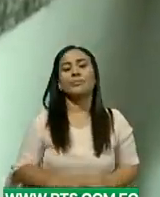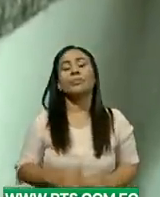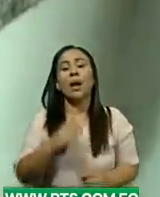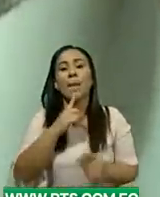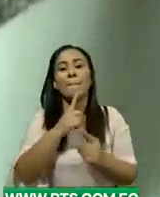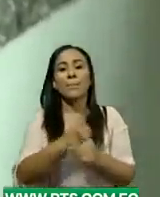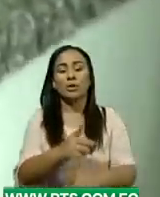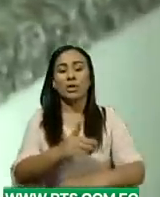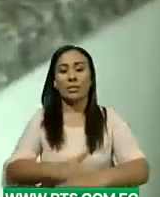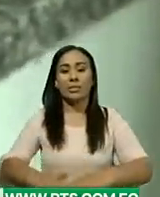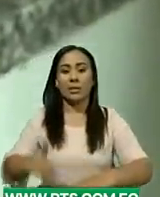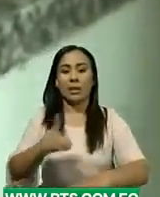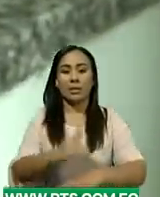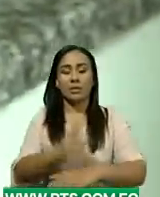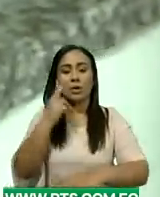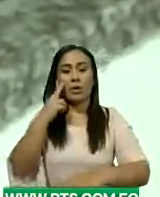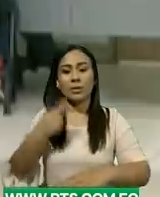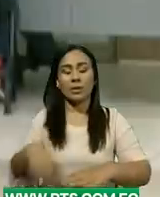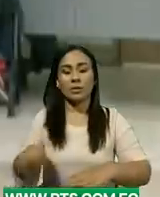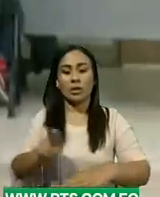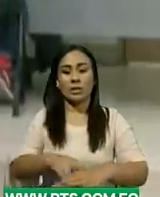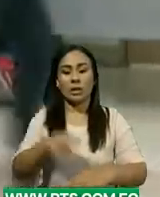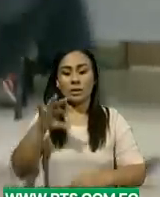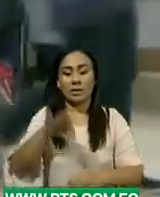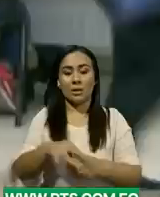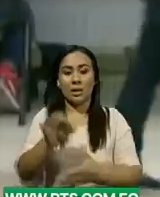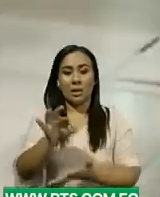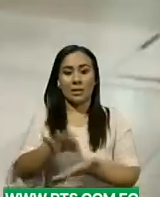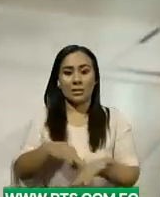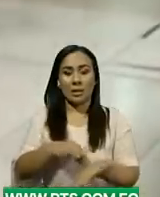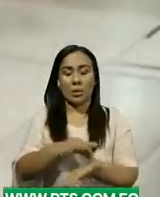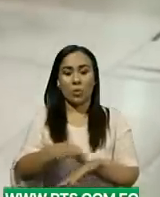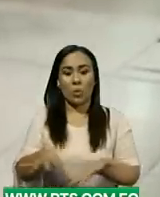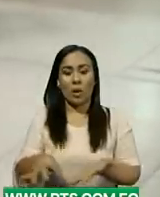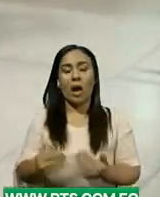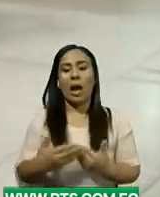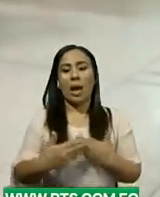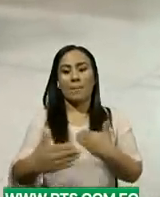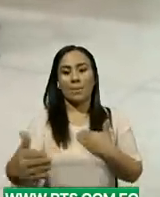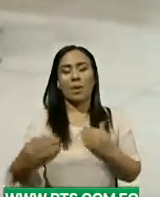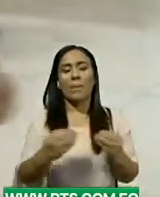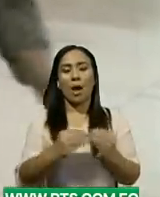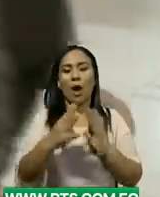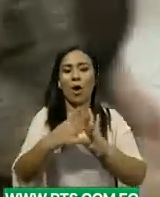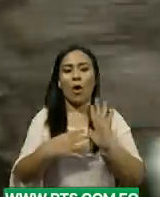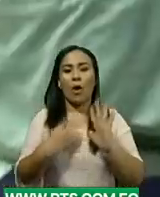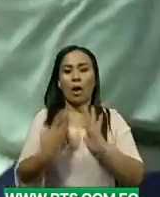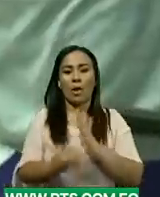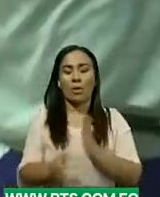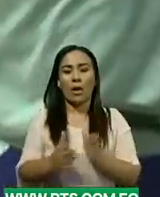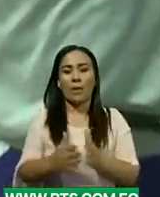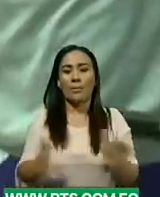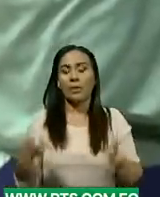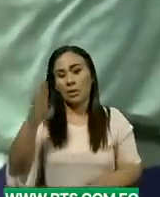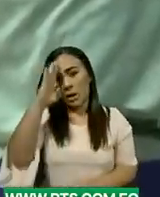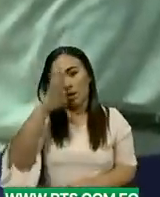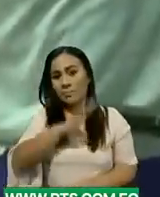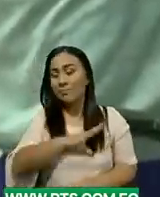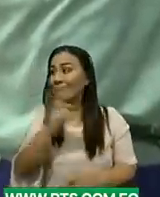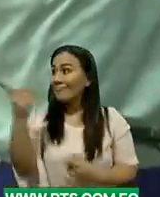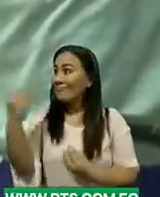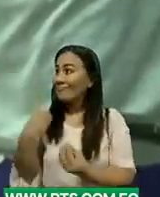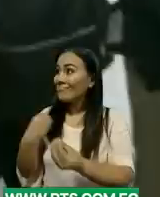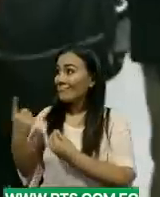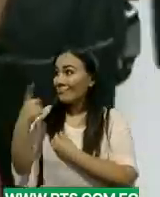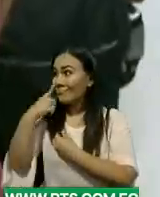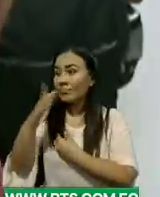la Dirección General del Registro Civil, Identificación y Cedulación amplió sus horarios de atención al público. Este sábado 23 de